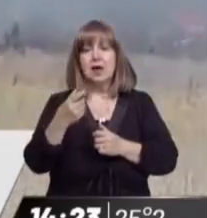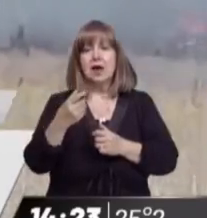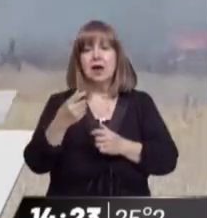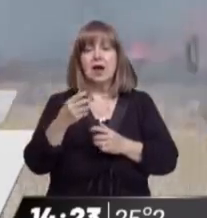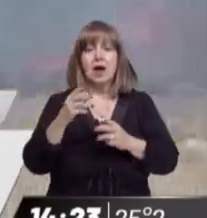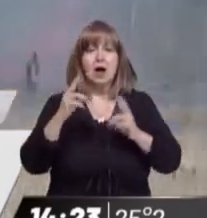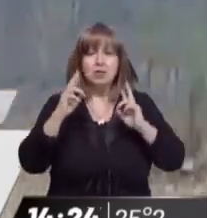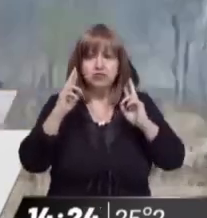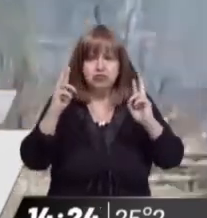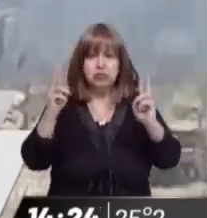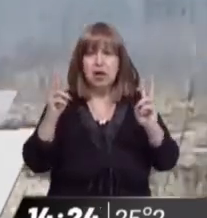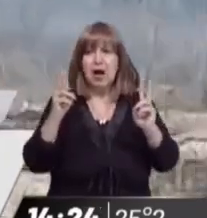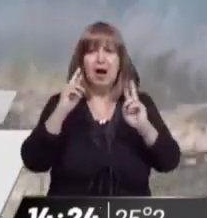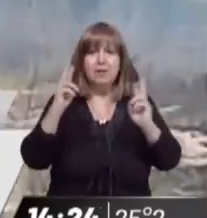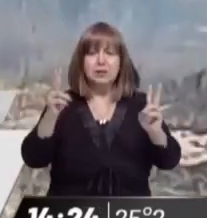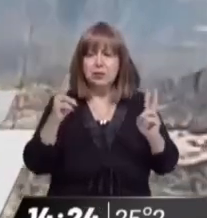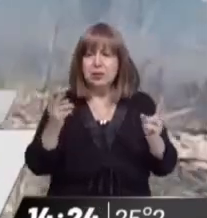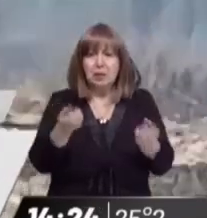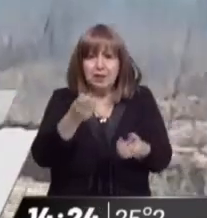yo he visto un incendio